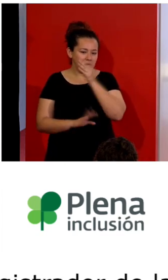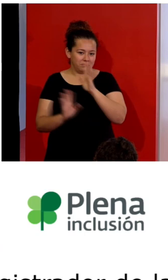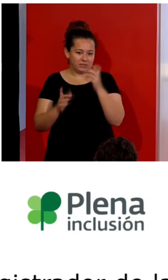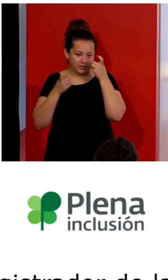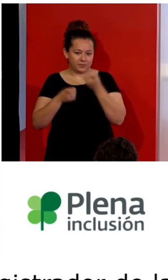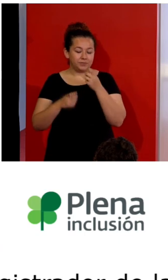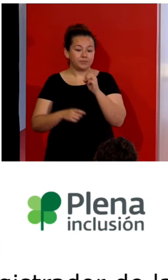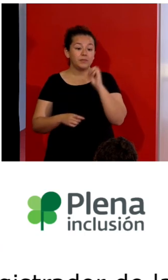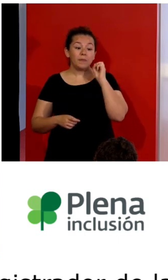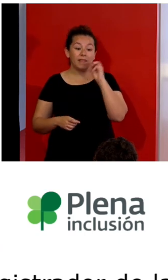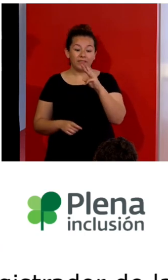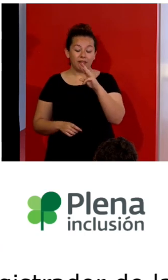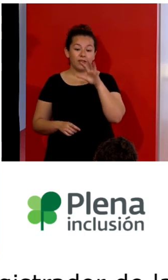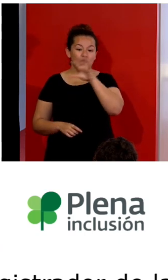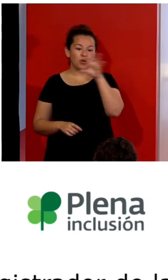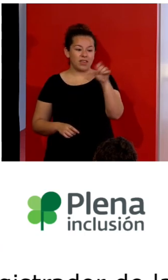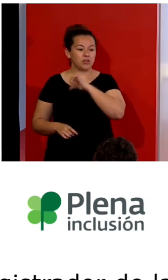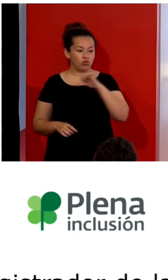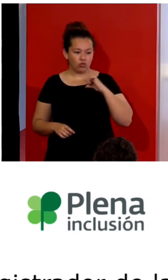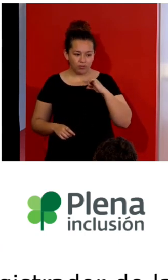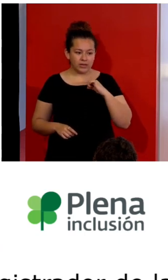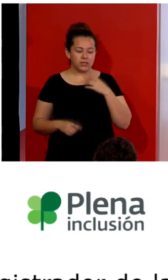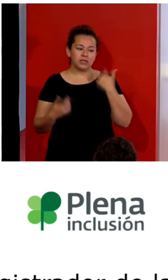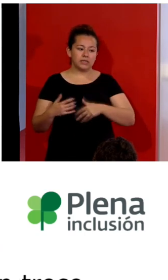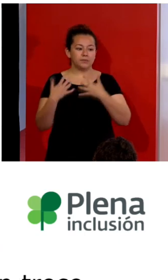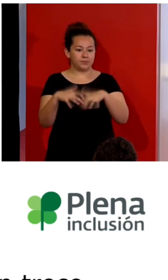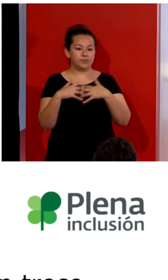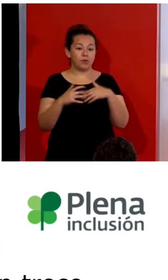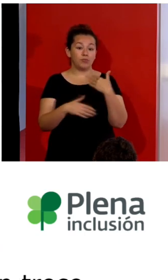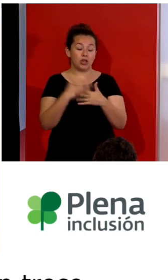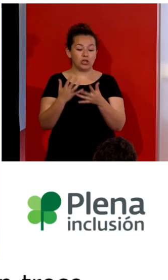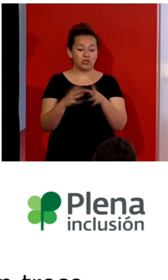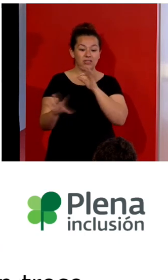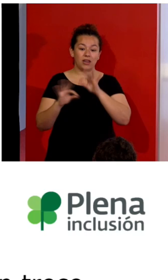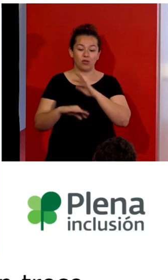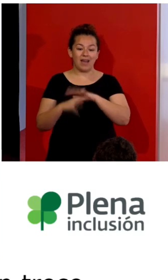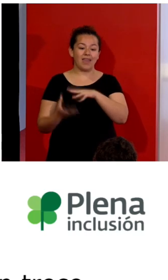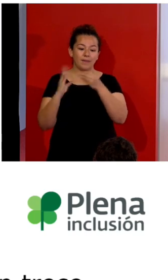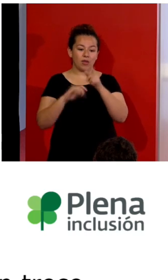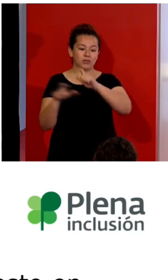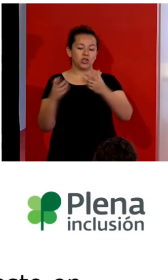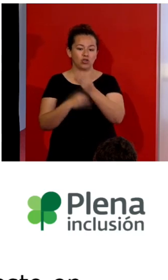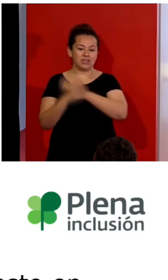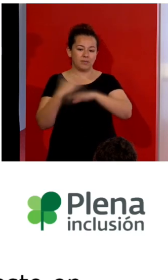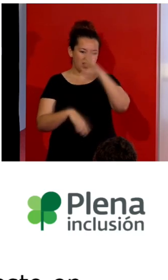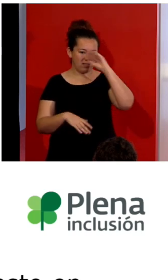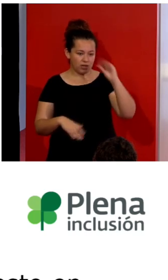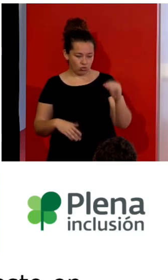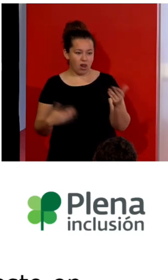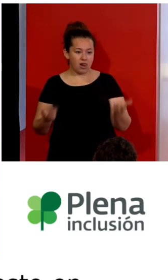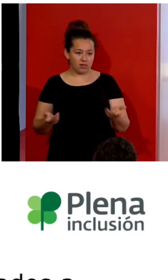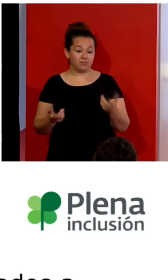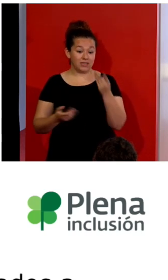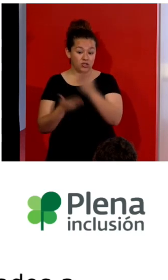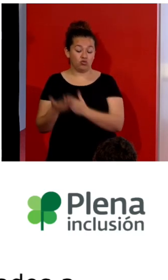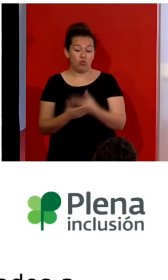13 comunidades autónomas se han puesto en marcha procesos de selección adaptados a personas con discapacidad intelectual. Del estudio